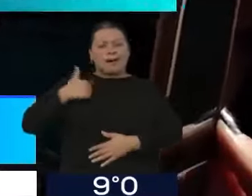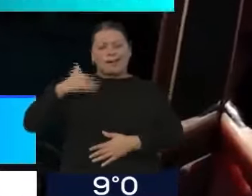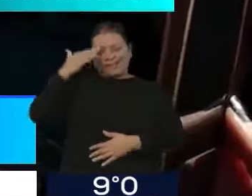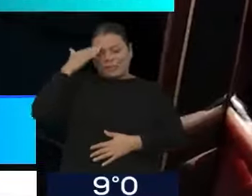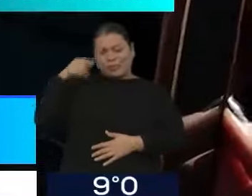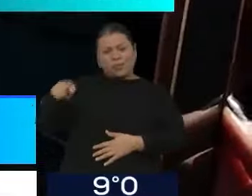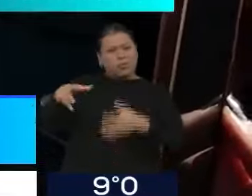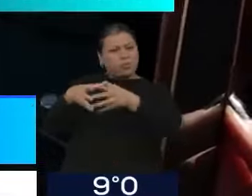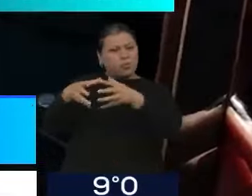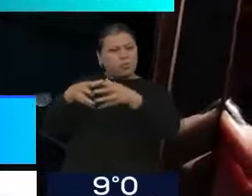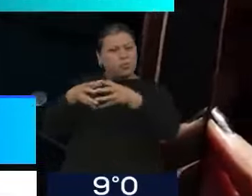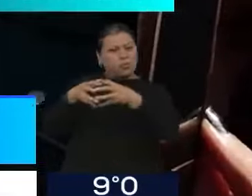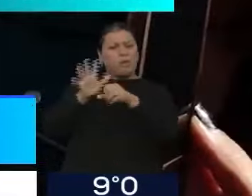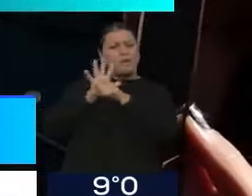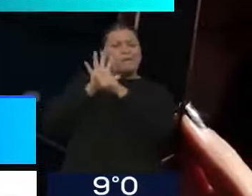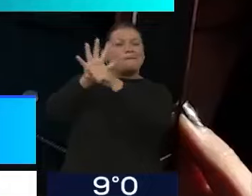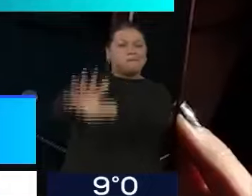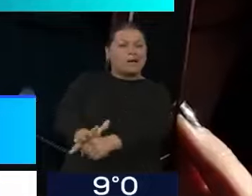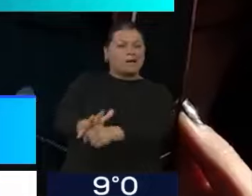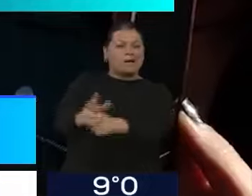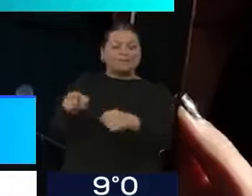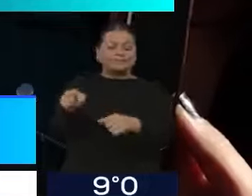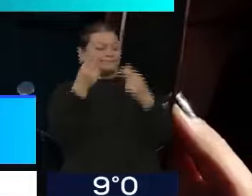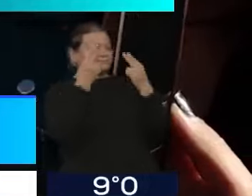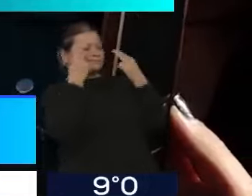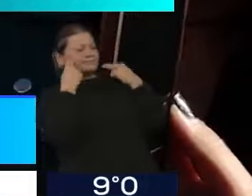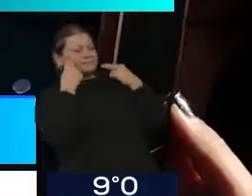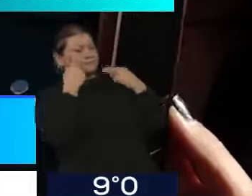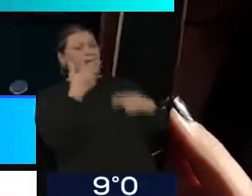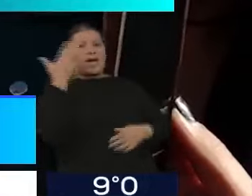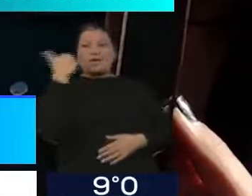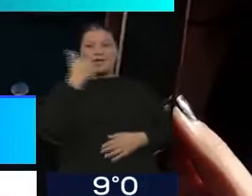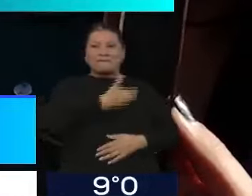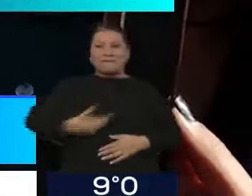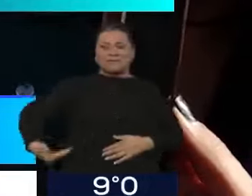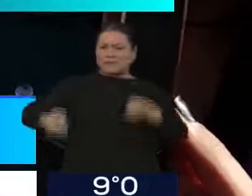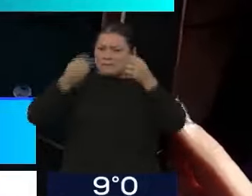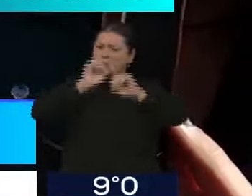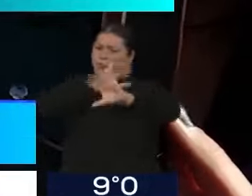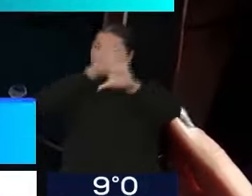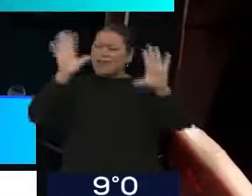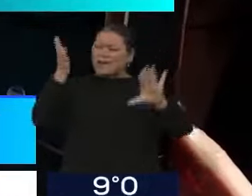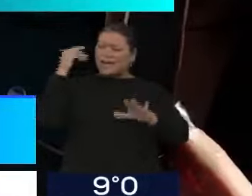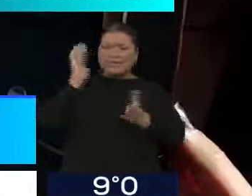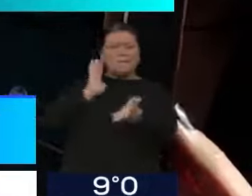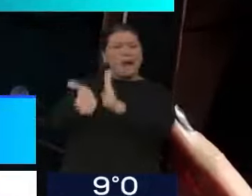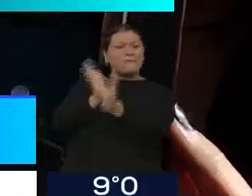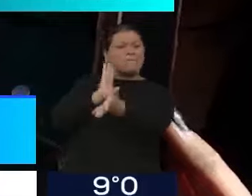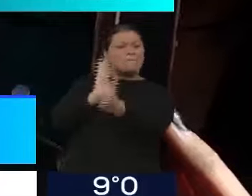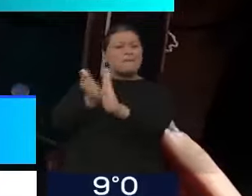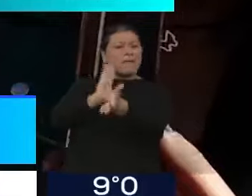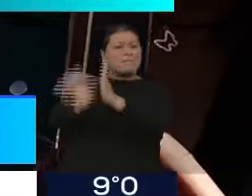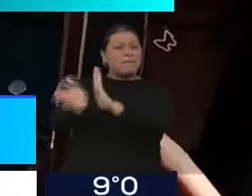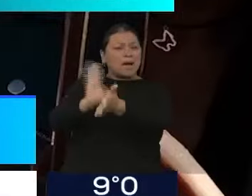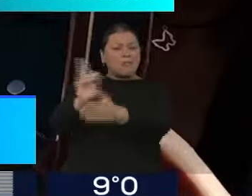muchísimo tiempo y el presidente fue muy claro. Nosotros venimos a reivindicarlas de todo ese destrato, de toda esa demonización que se